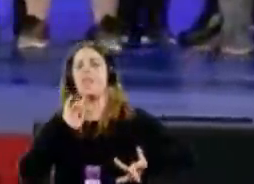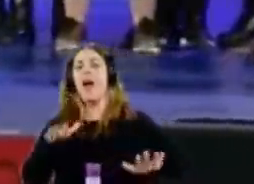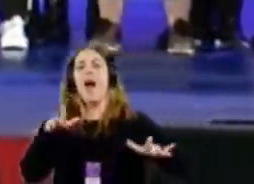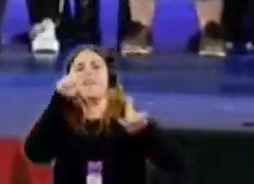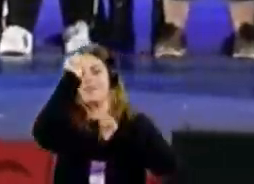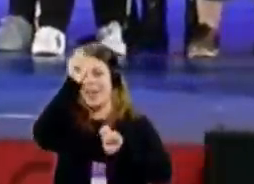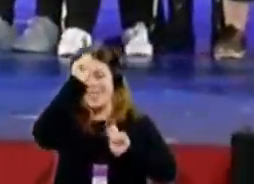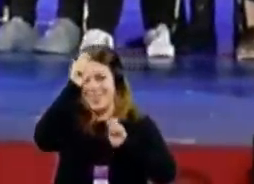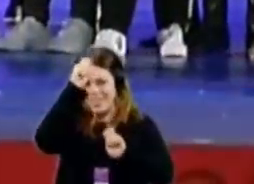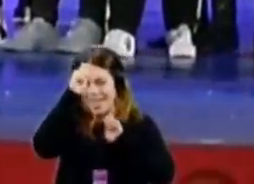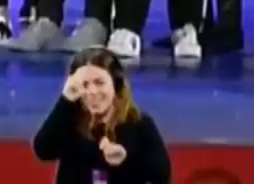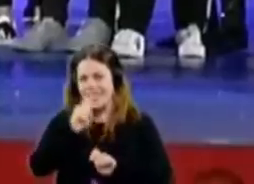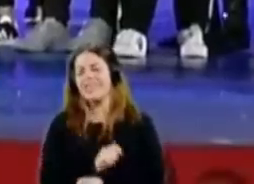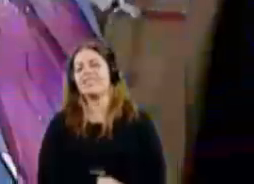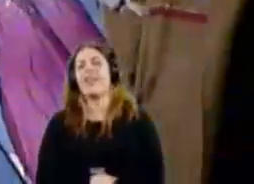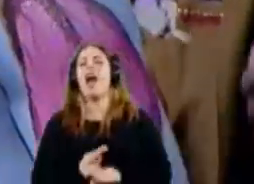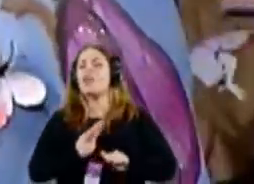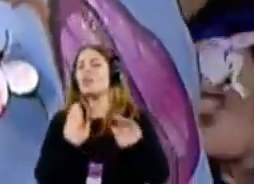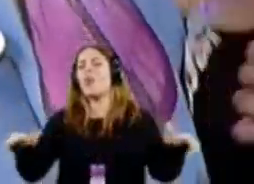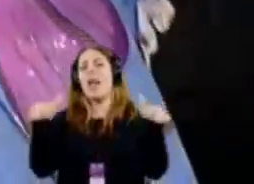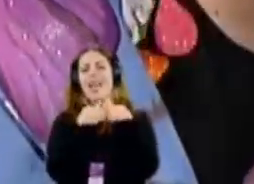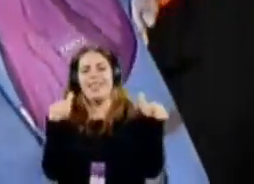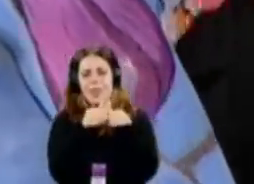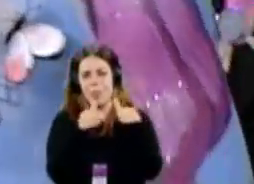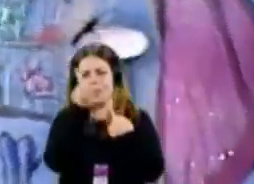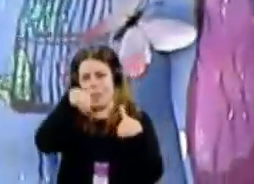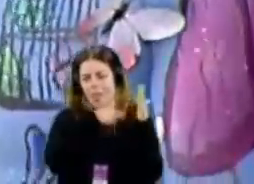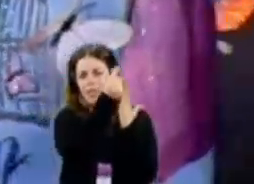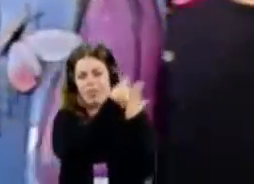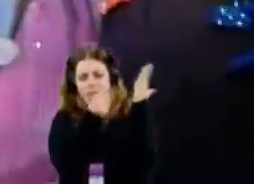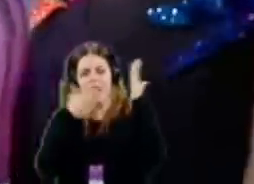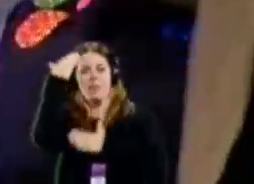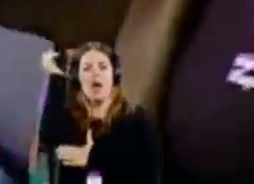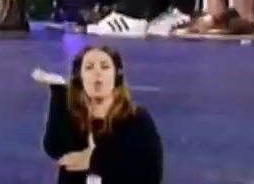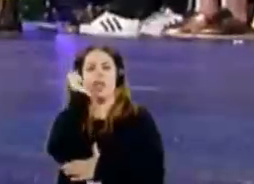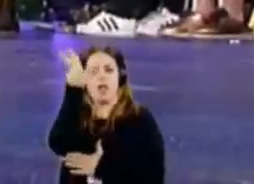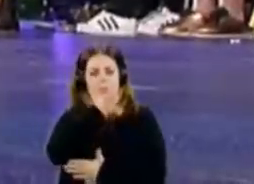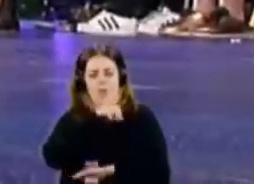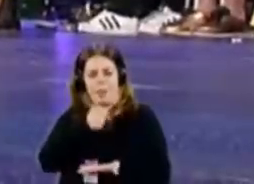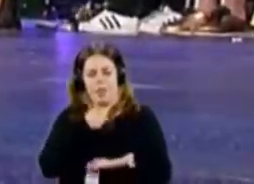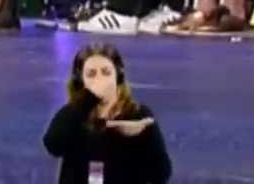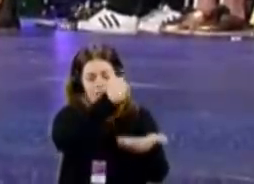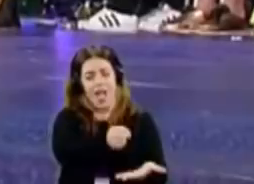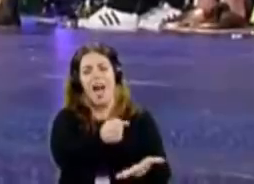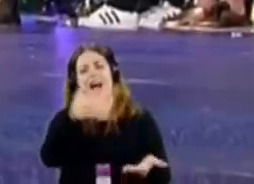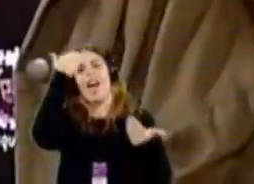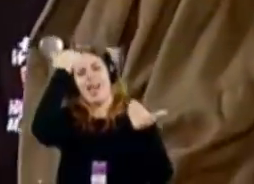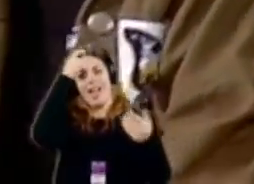Y todo su equipo de creadores. Inmaculada Medina entrega el premio. ¡Enhorabuena,